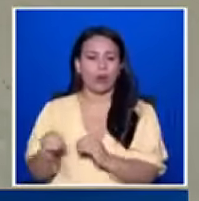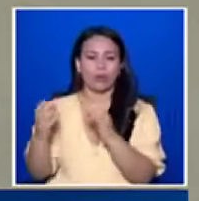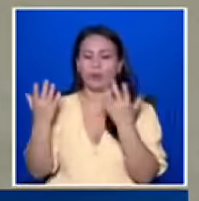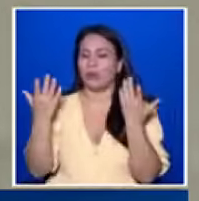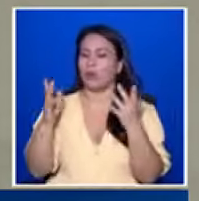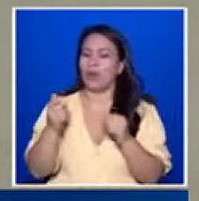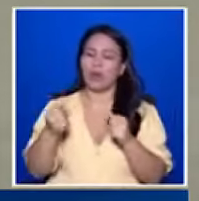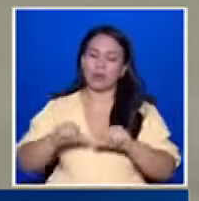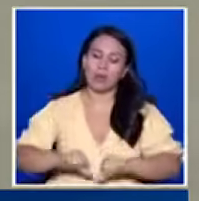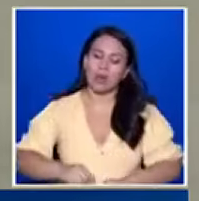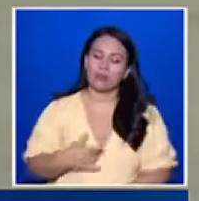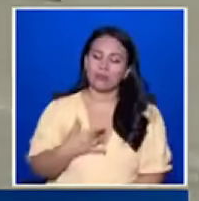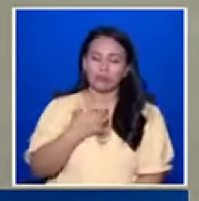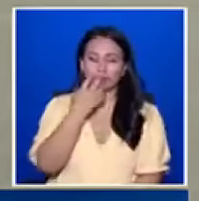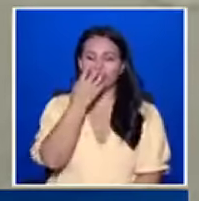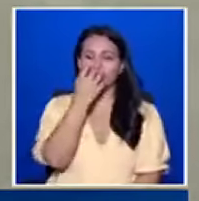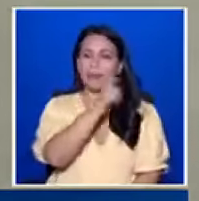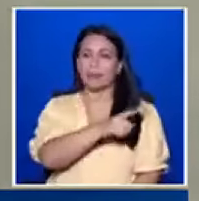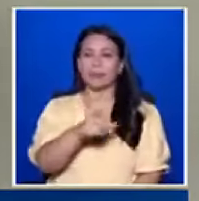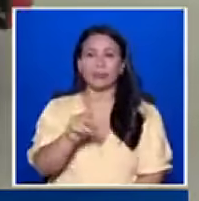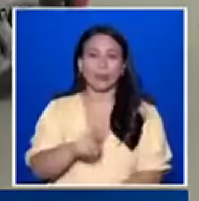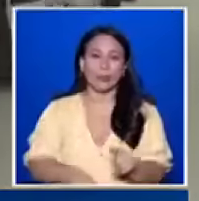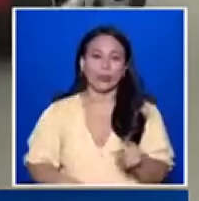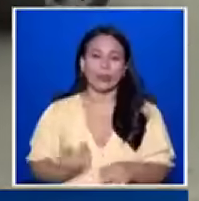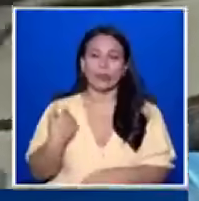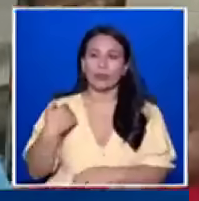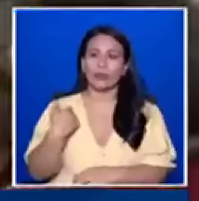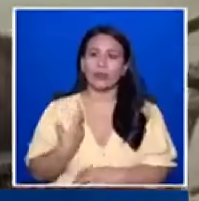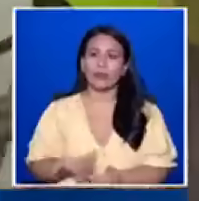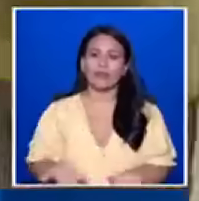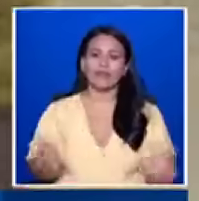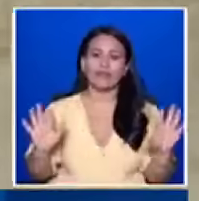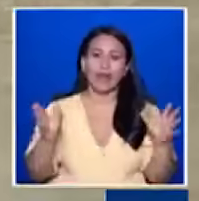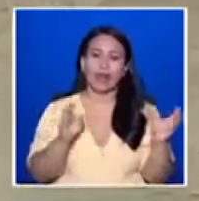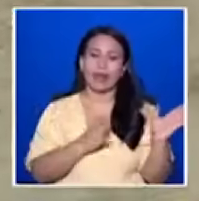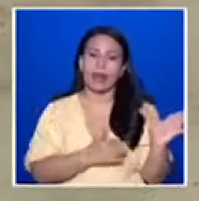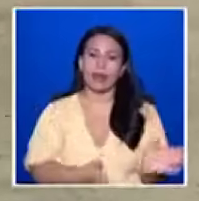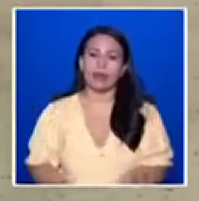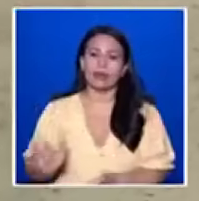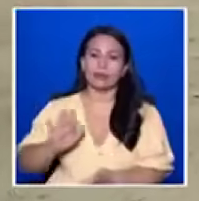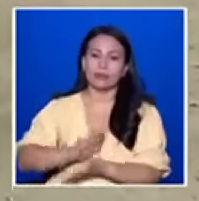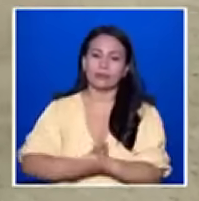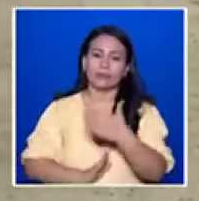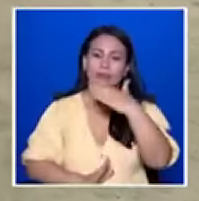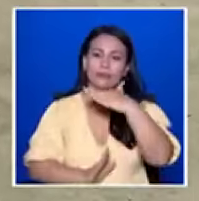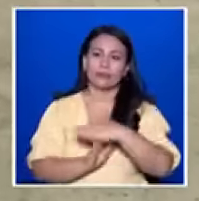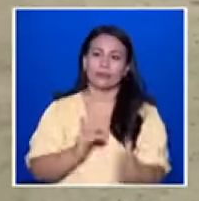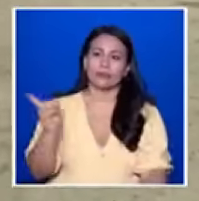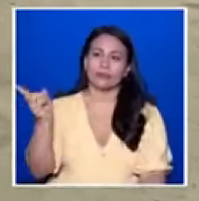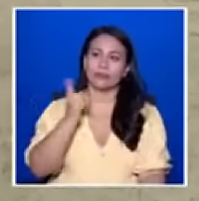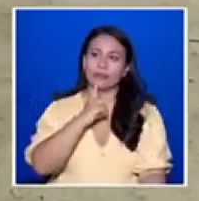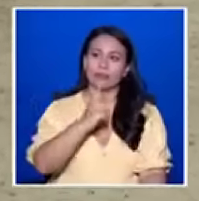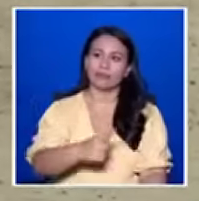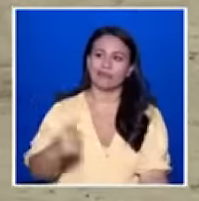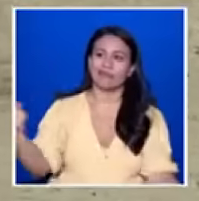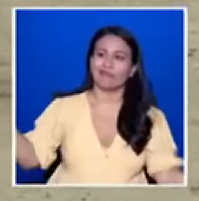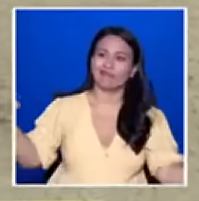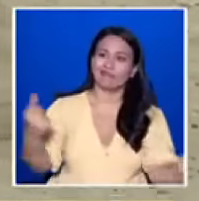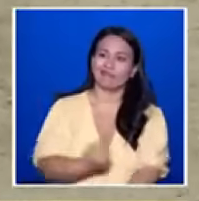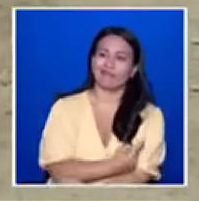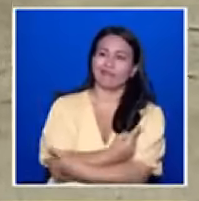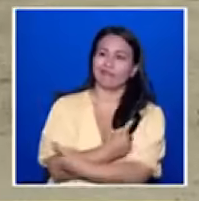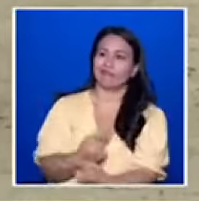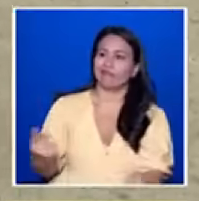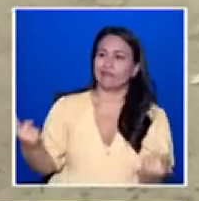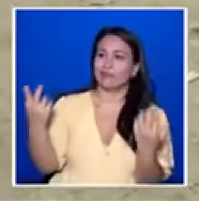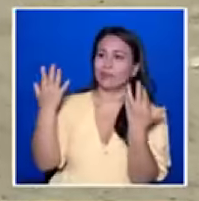malestar, como pueden observar, ¿no? La ciudadanía no podemos tener. Listo, muchas gracias. Ahí dice el caballero, realmente no ha